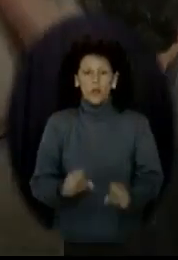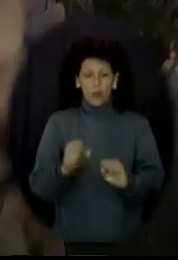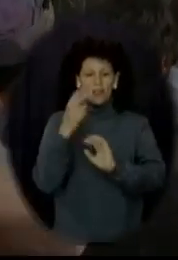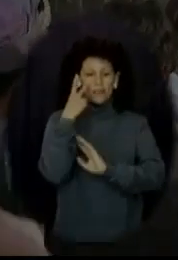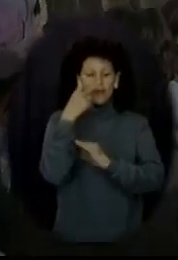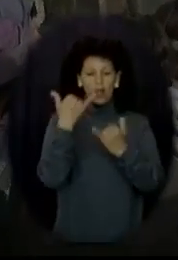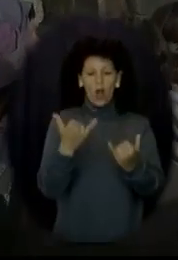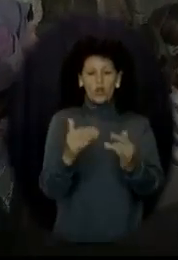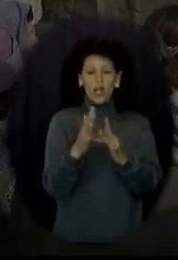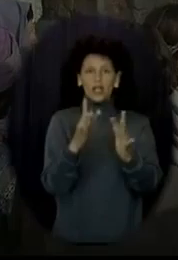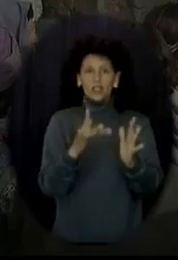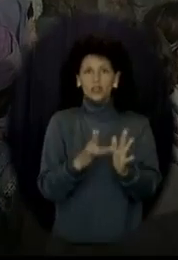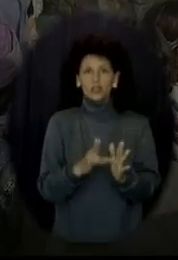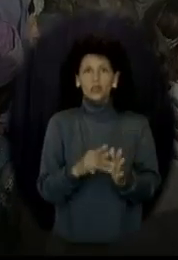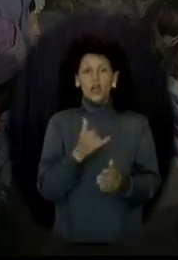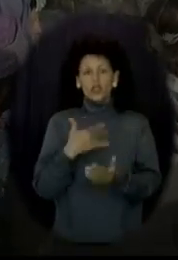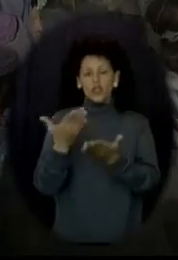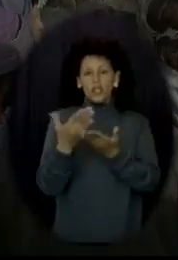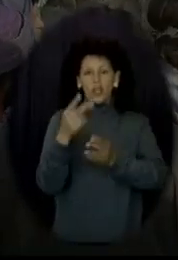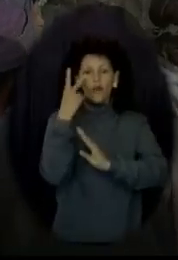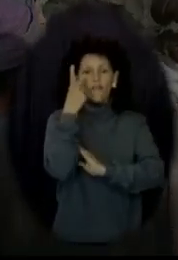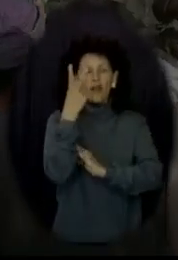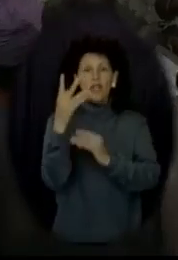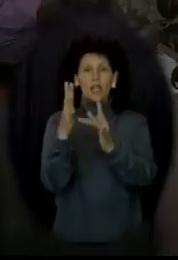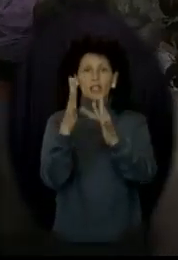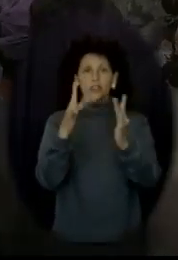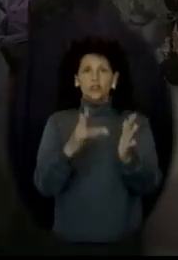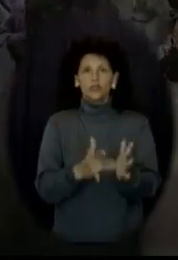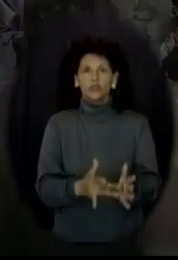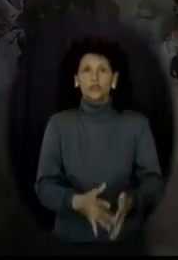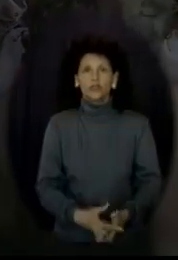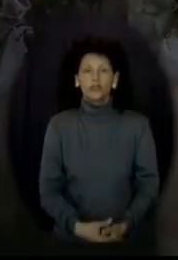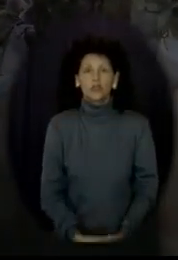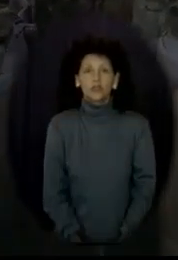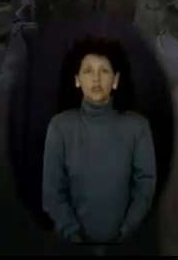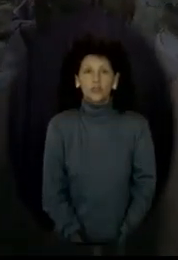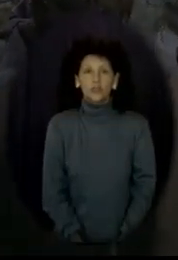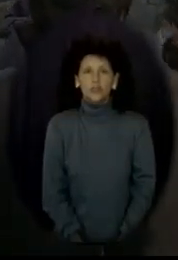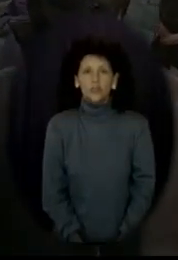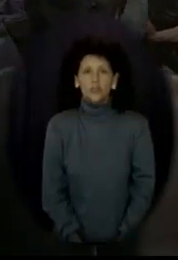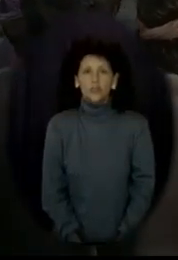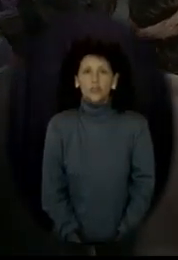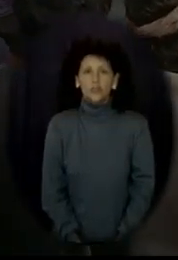Muy bien. ¿Puedes ver? ¡Puedo ver a Jesús!